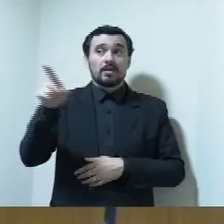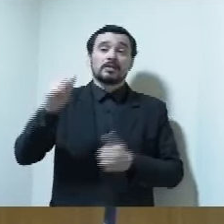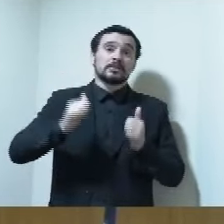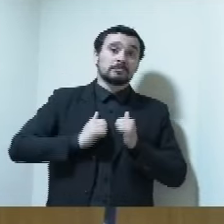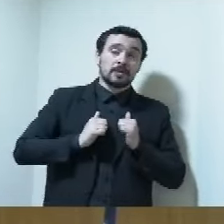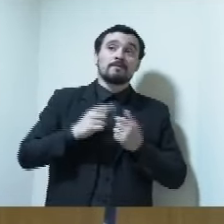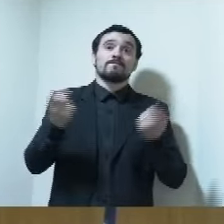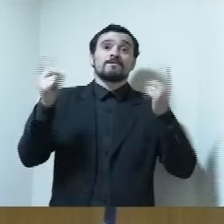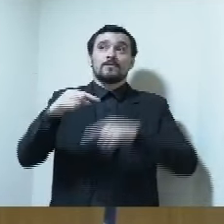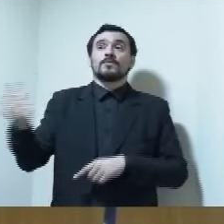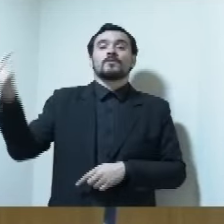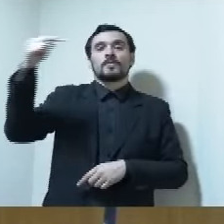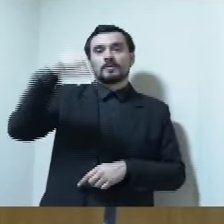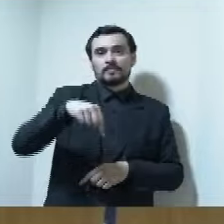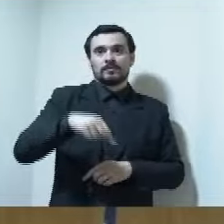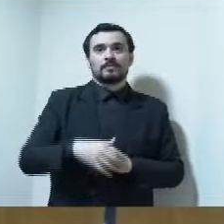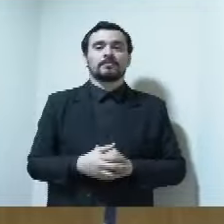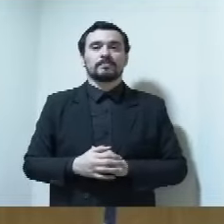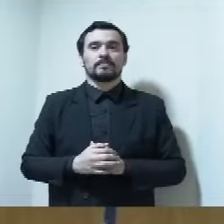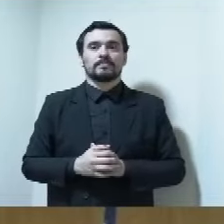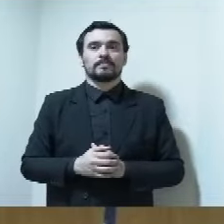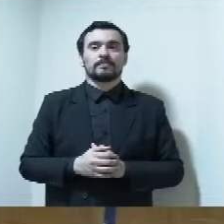su regreso a su tierra guaraní.